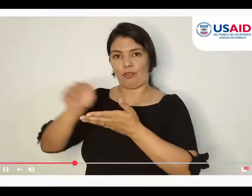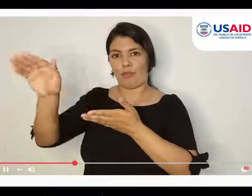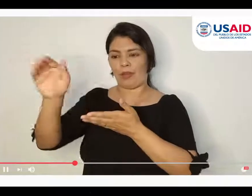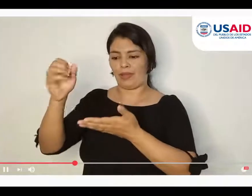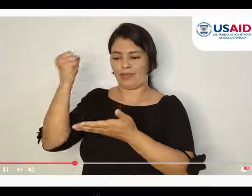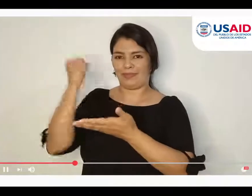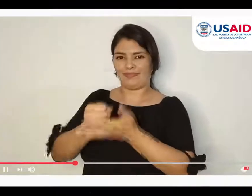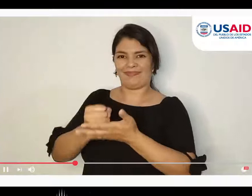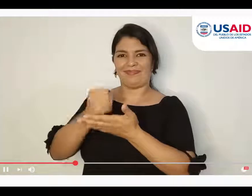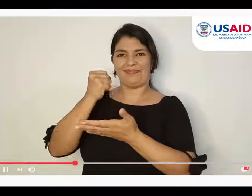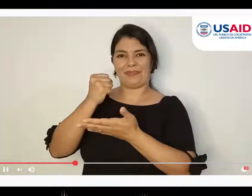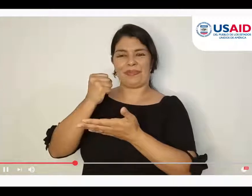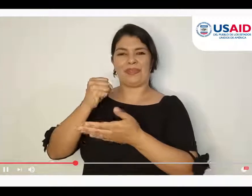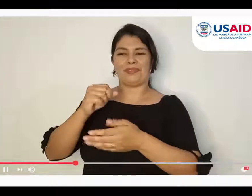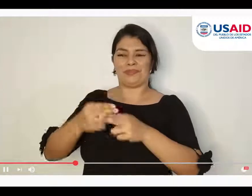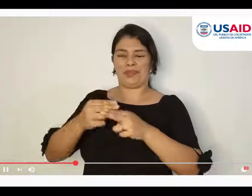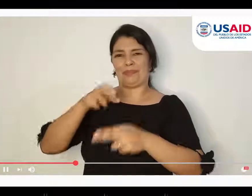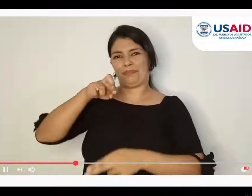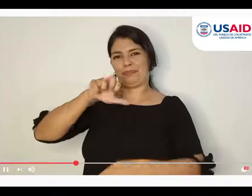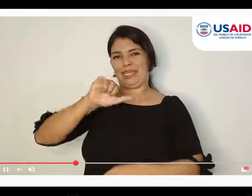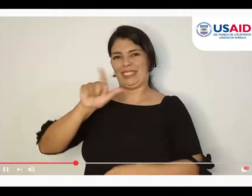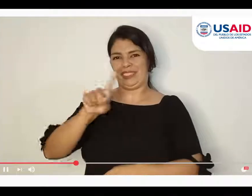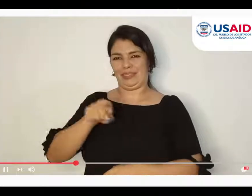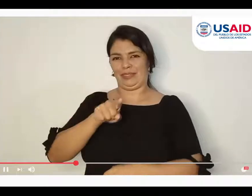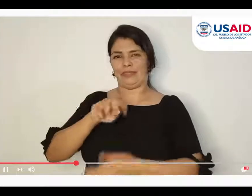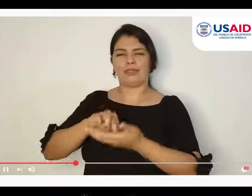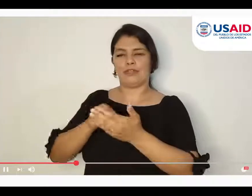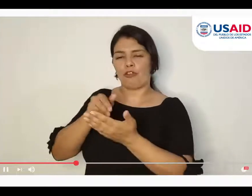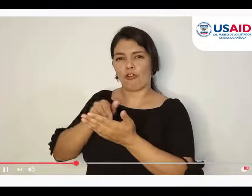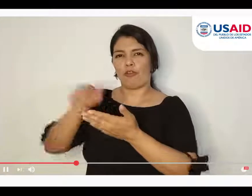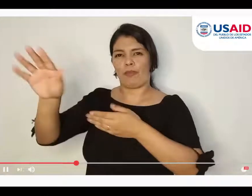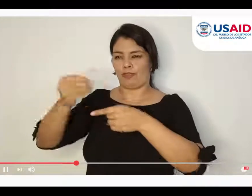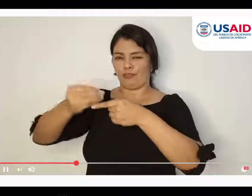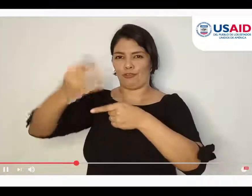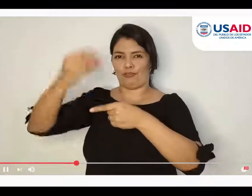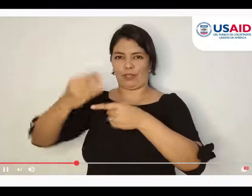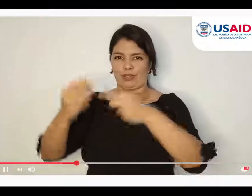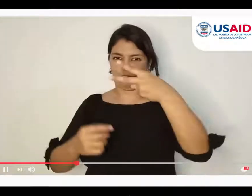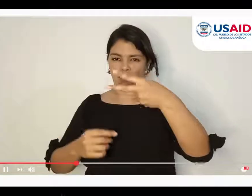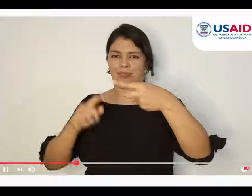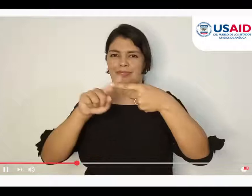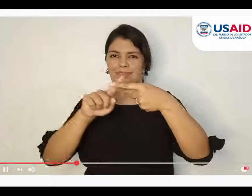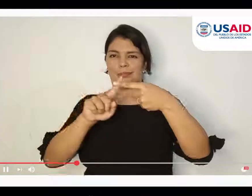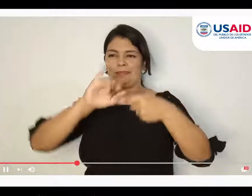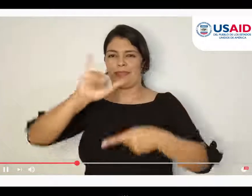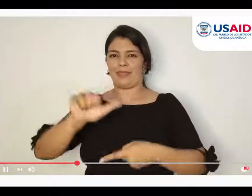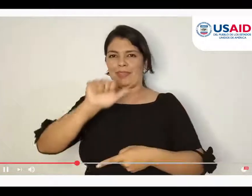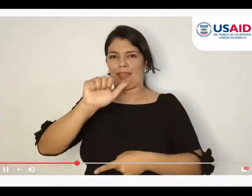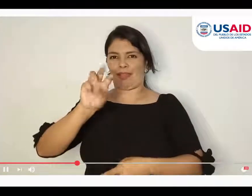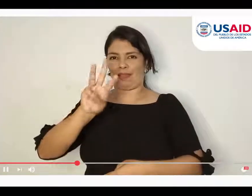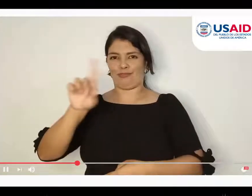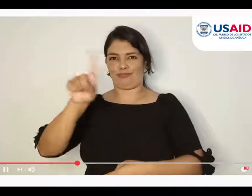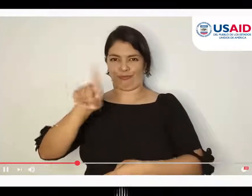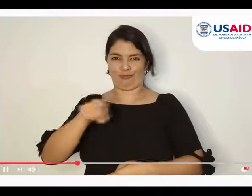llama licencia país. Es la compra de dos software del lector de pantalla JAWS,